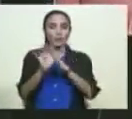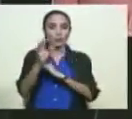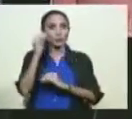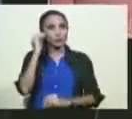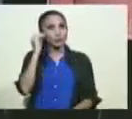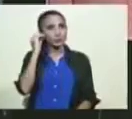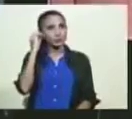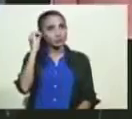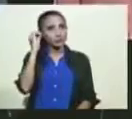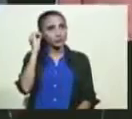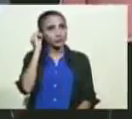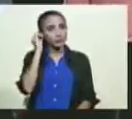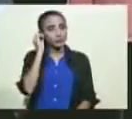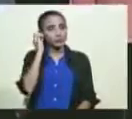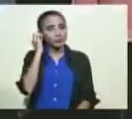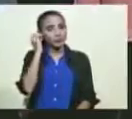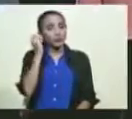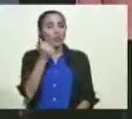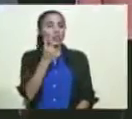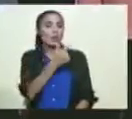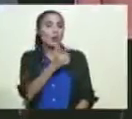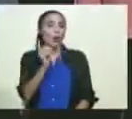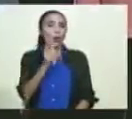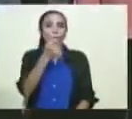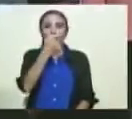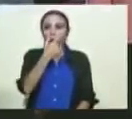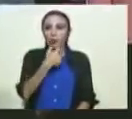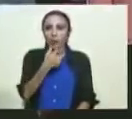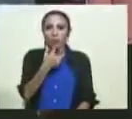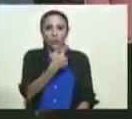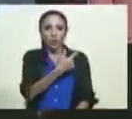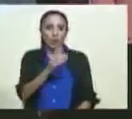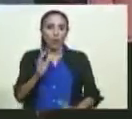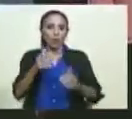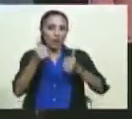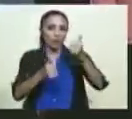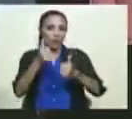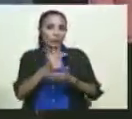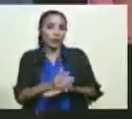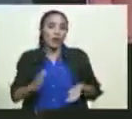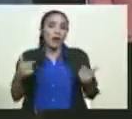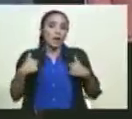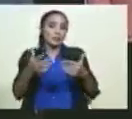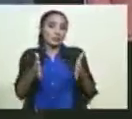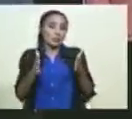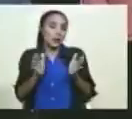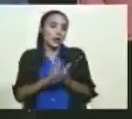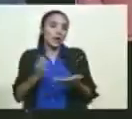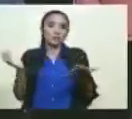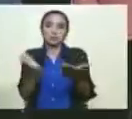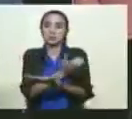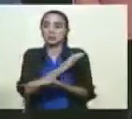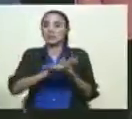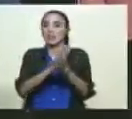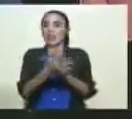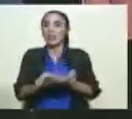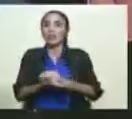Ha dicho el candidato Henry Faltrum que si él gana va a eliminar el carnet de la